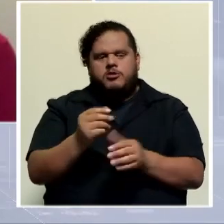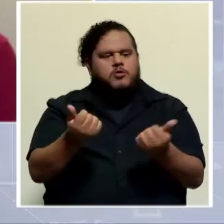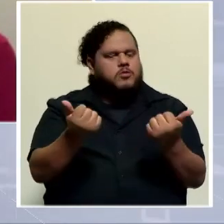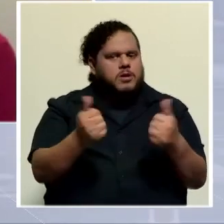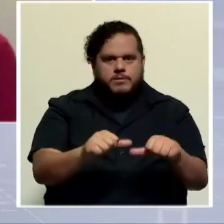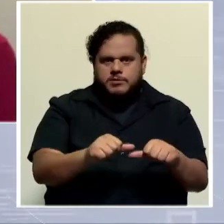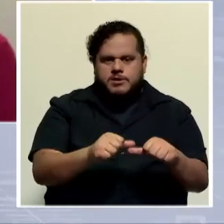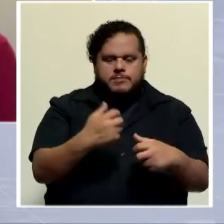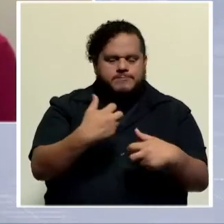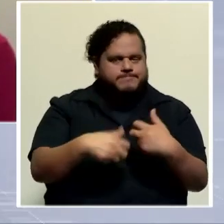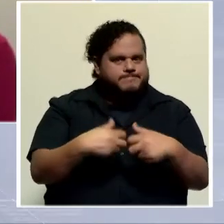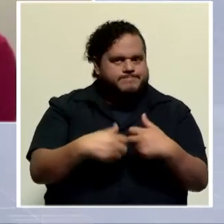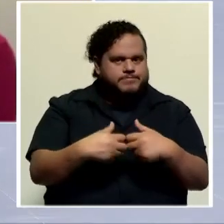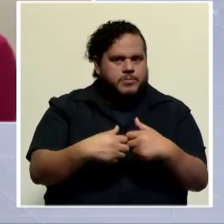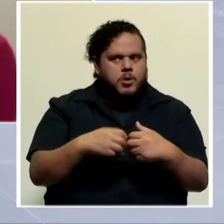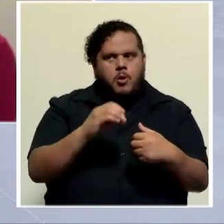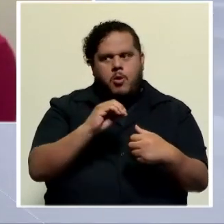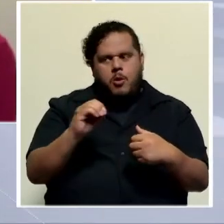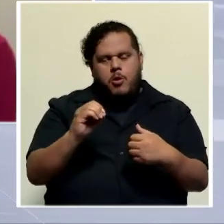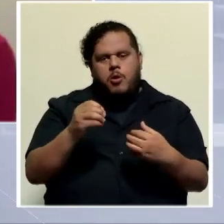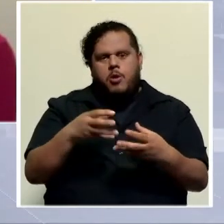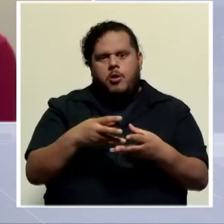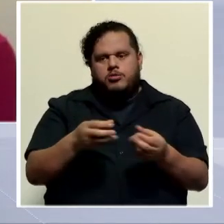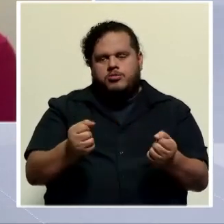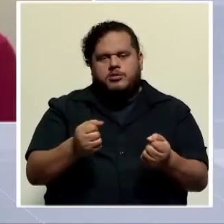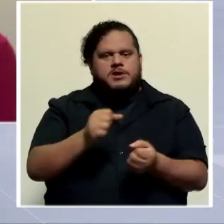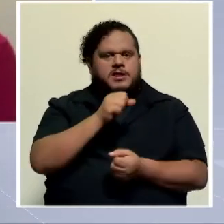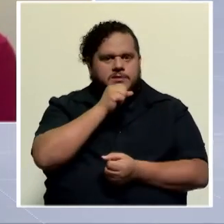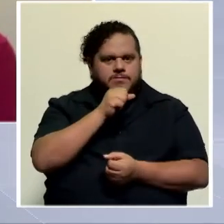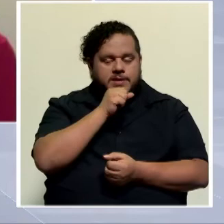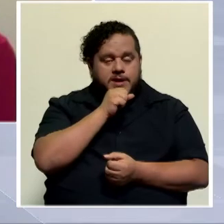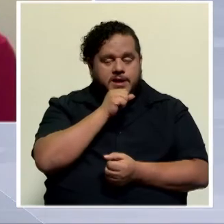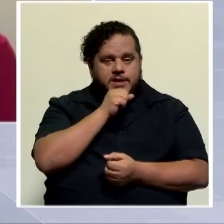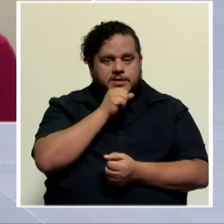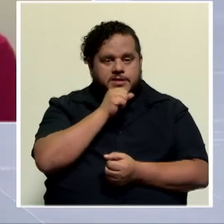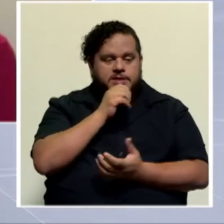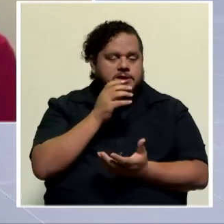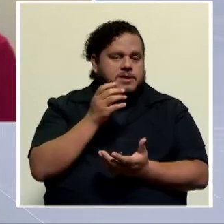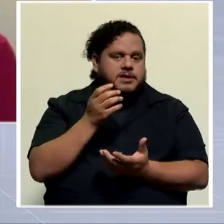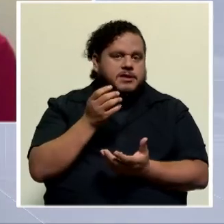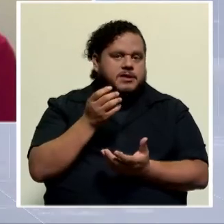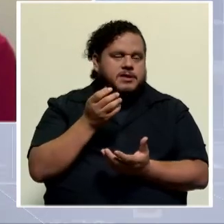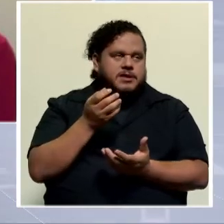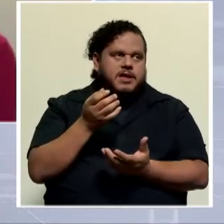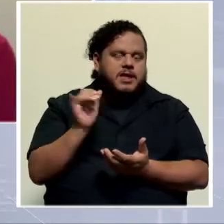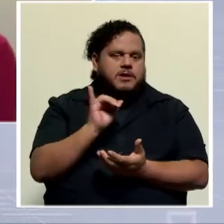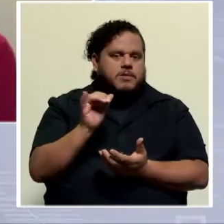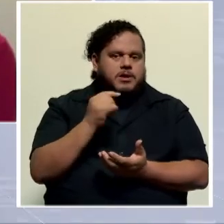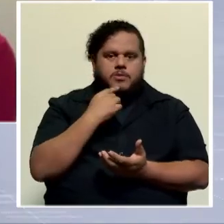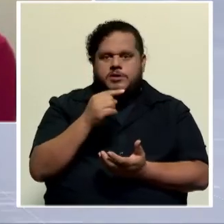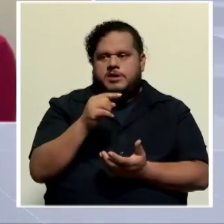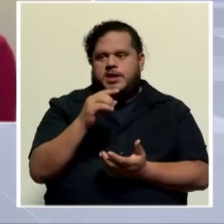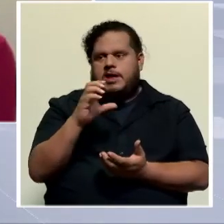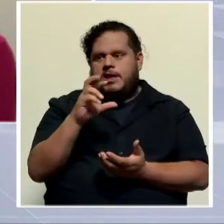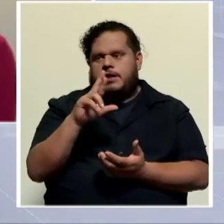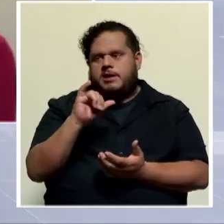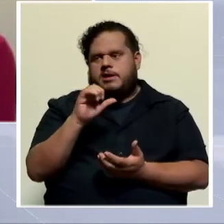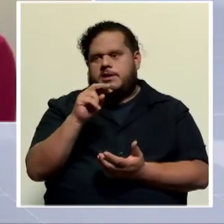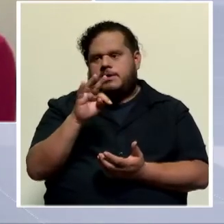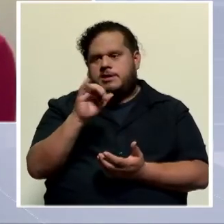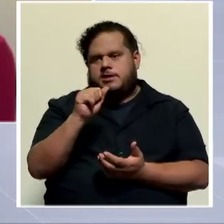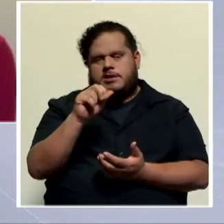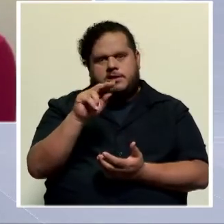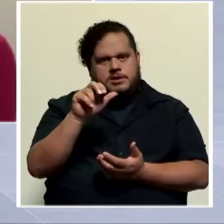por problemas o soluciones viejas que son, como decía doña Cristiana,